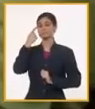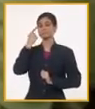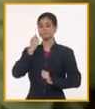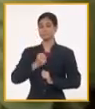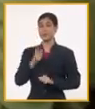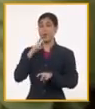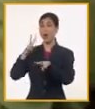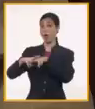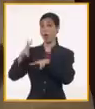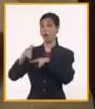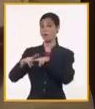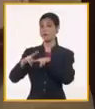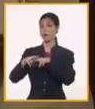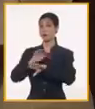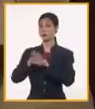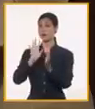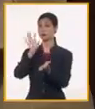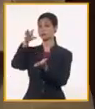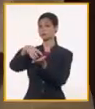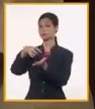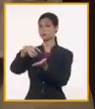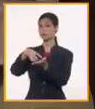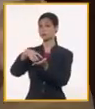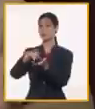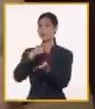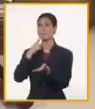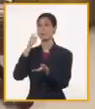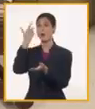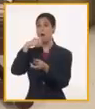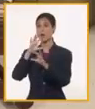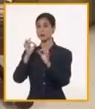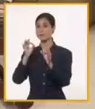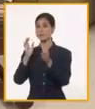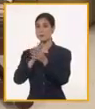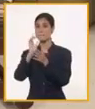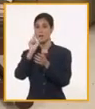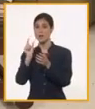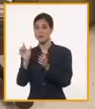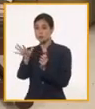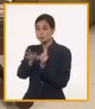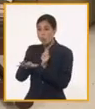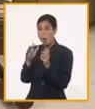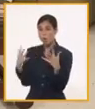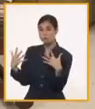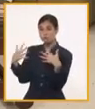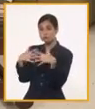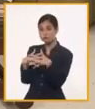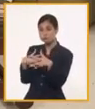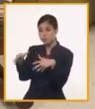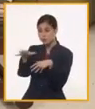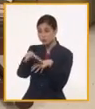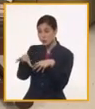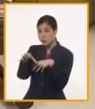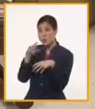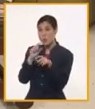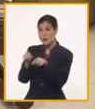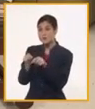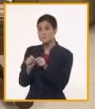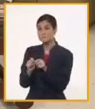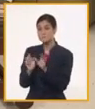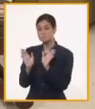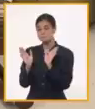era la ciudad era lo que es Artemisa y lo que es Mayagüez, que era todo eso. Él parece que dijo,